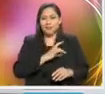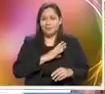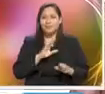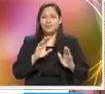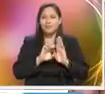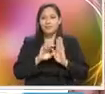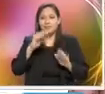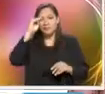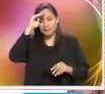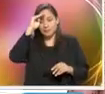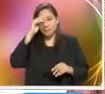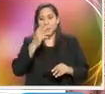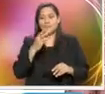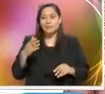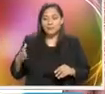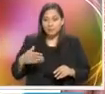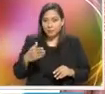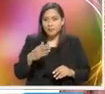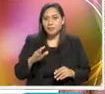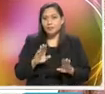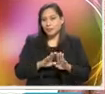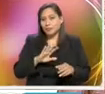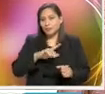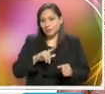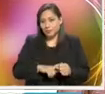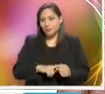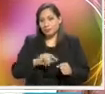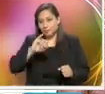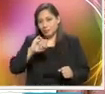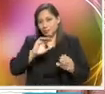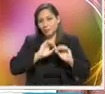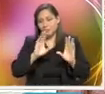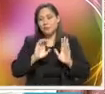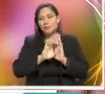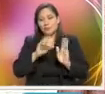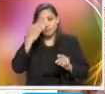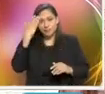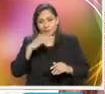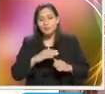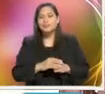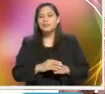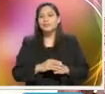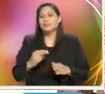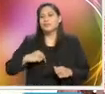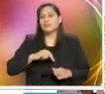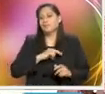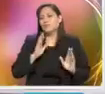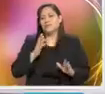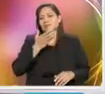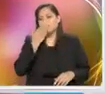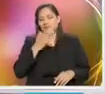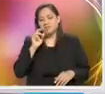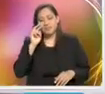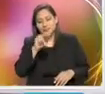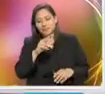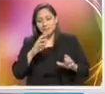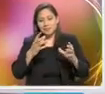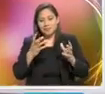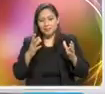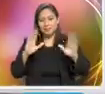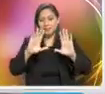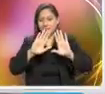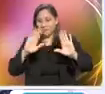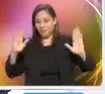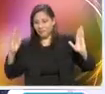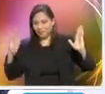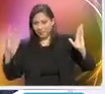hecho de pensar tener un pez como mascota. Sí, claro, está, porque aparte también, ¿sabes qué? Estamos ya muy acostumbrados a ver este tipo de peceras muy grandes